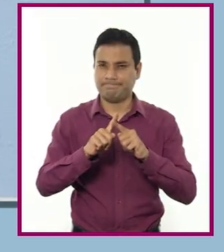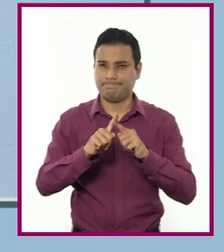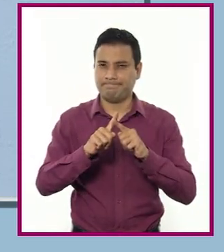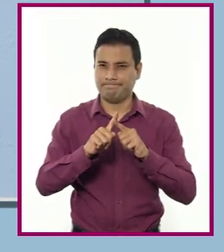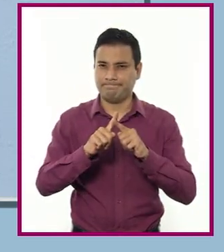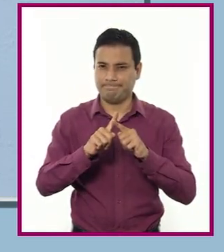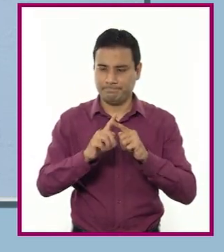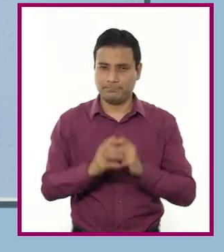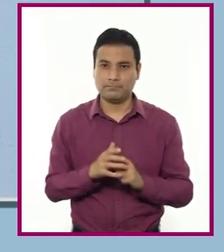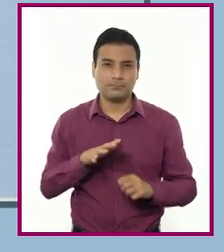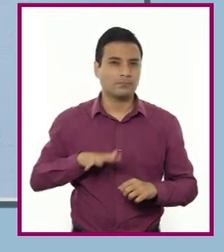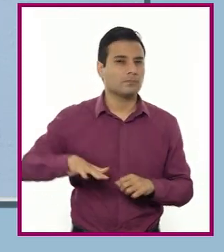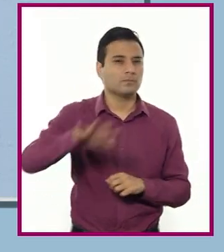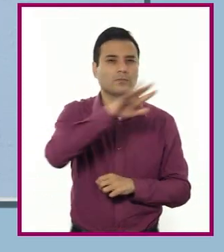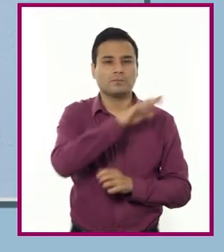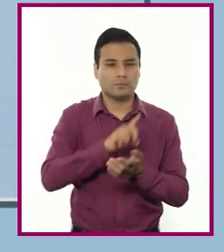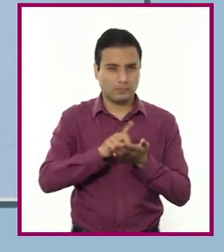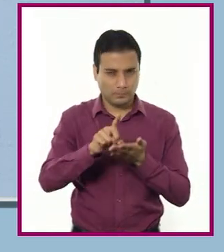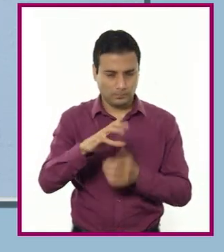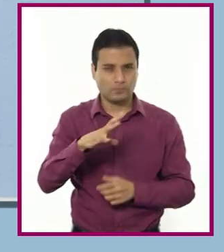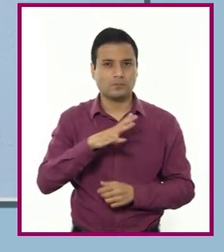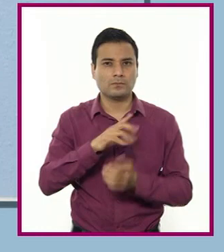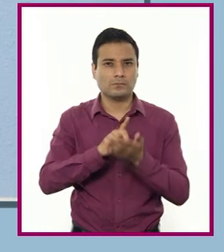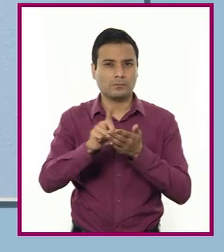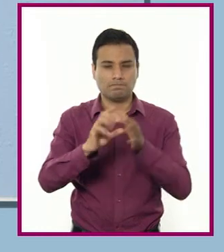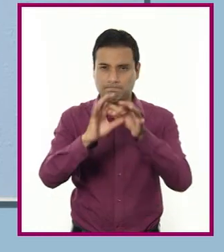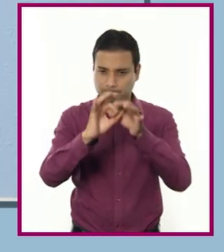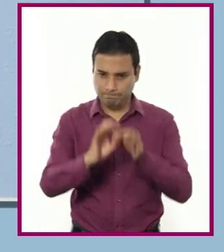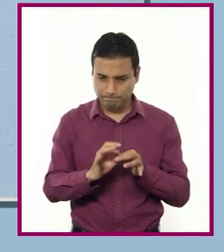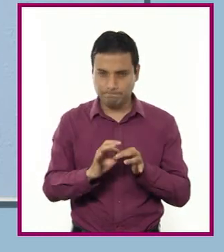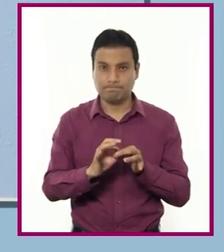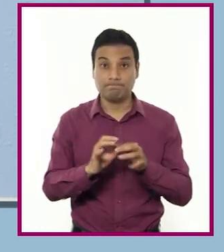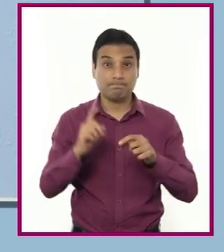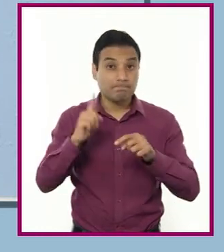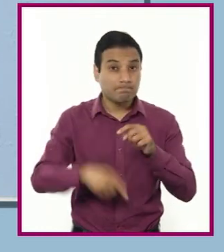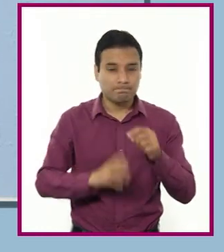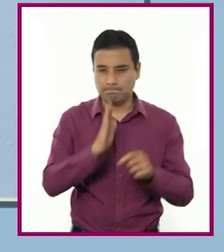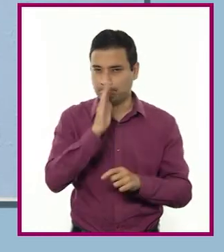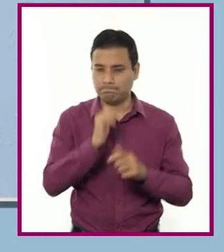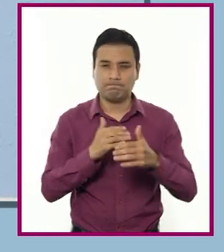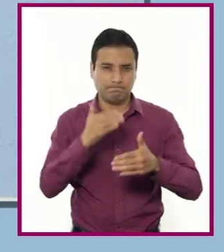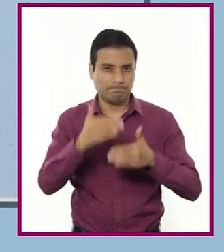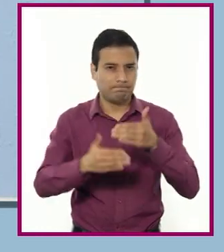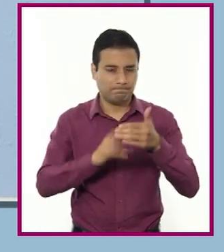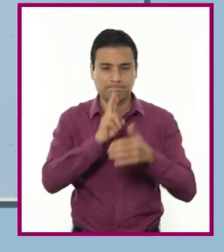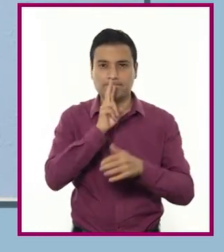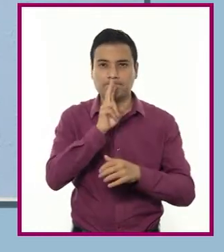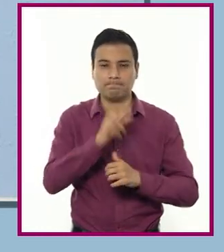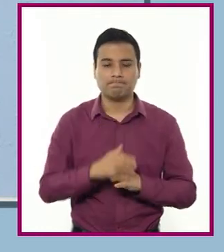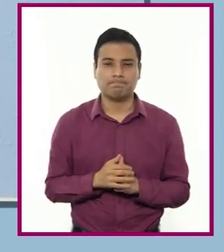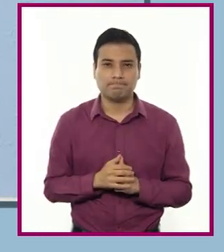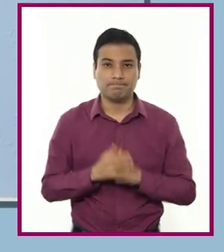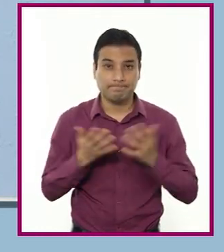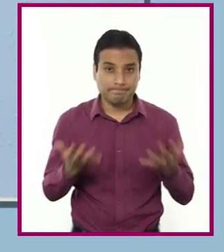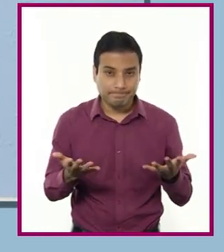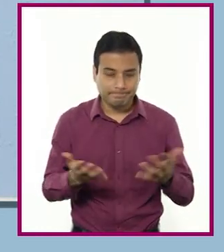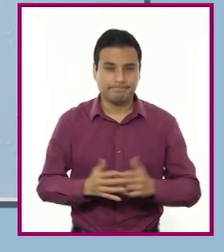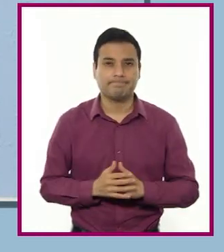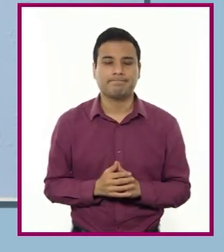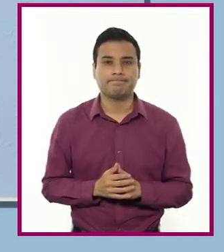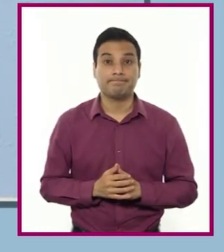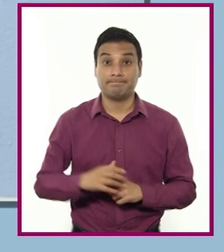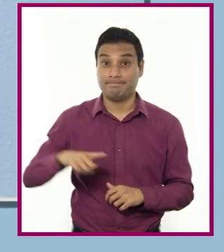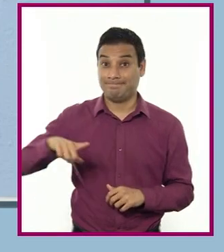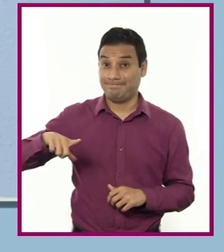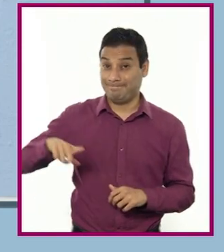de universalidad, interdependencia, indivisibilidad y progresividad. En consecuencia, el